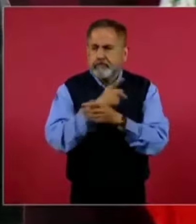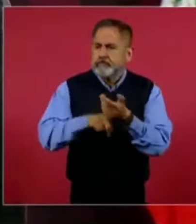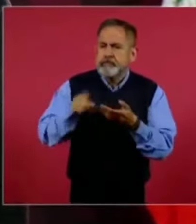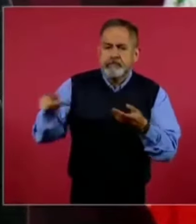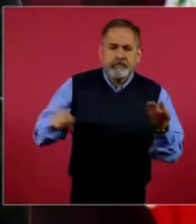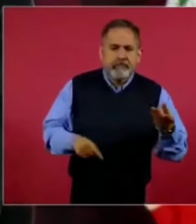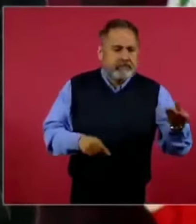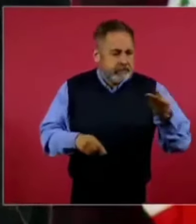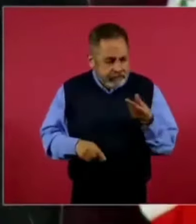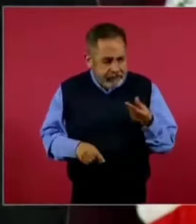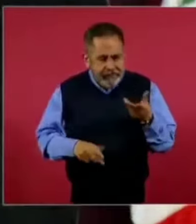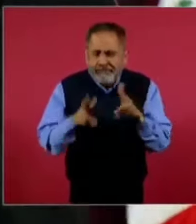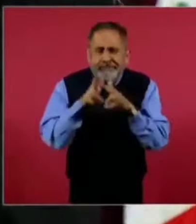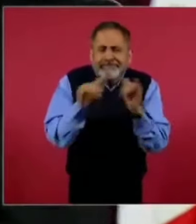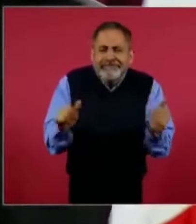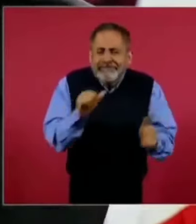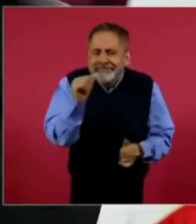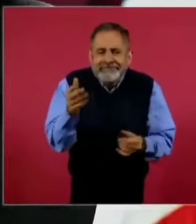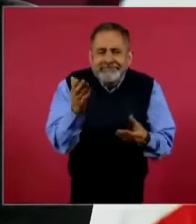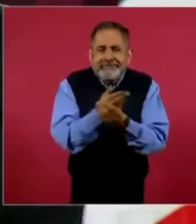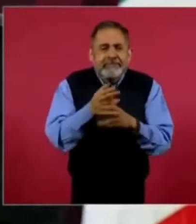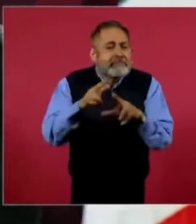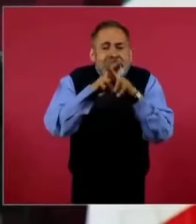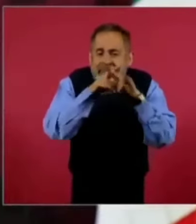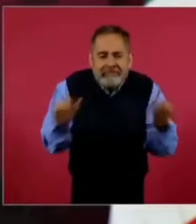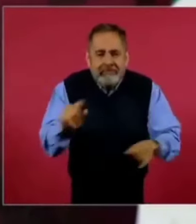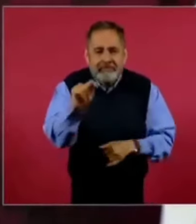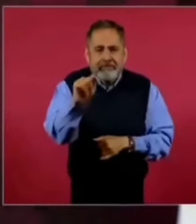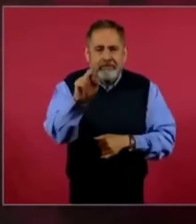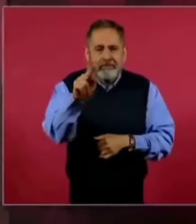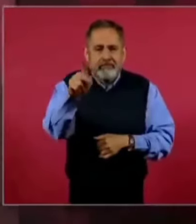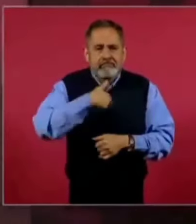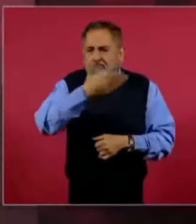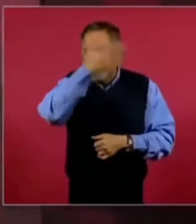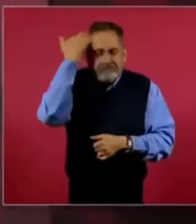Me enteré que ni siquiera Trump sabía